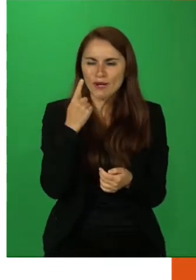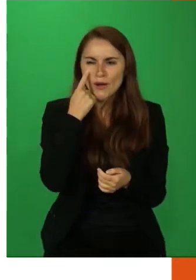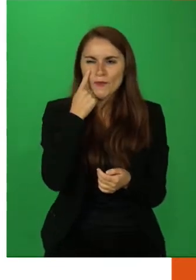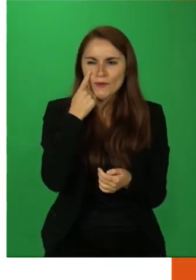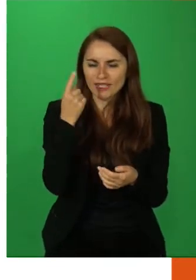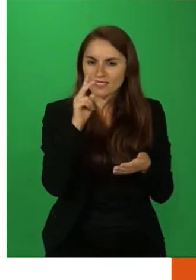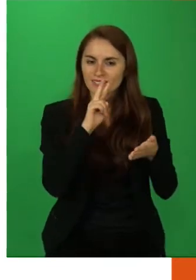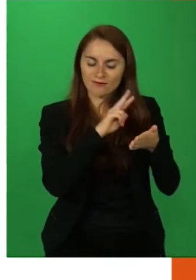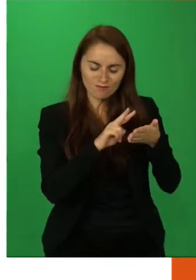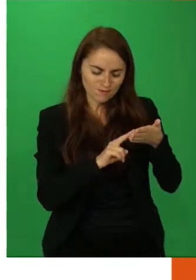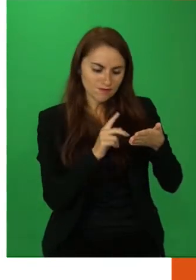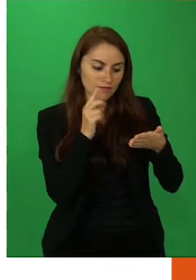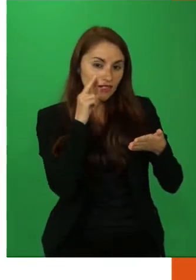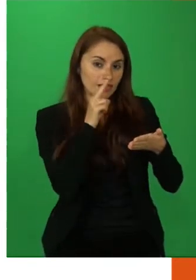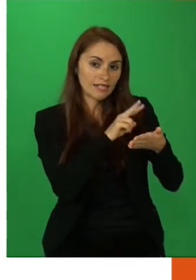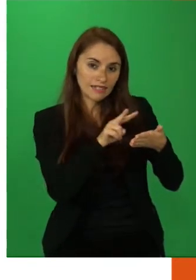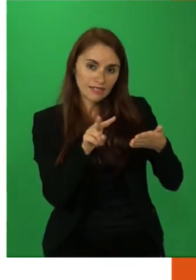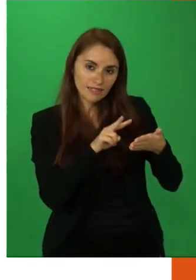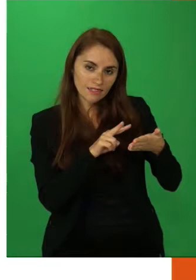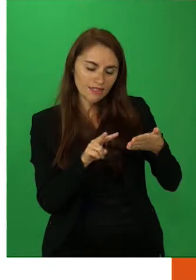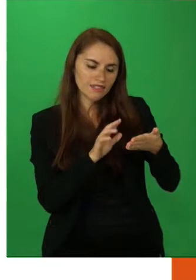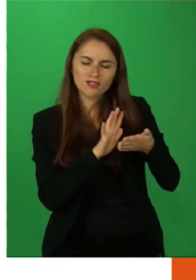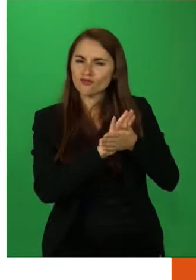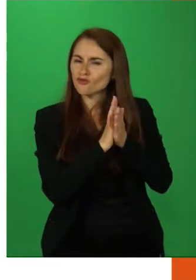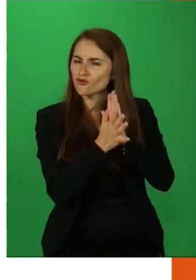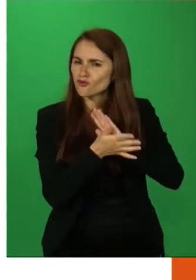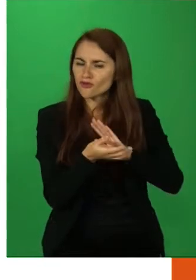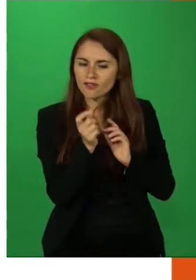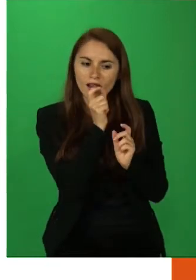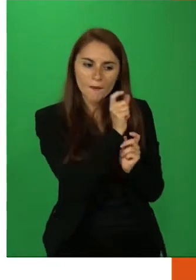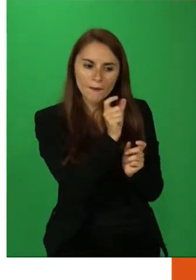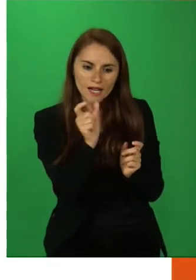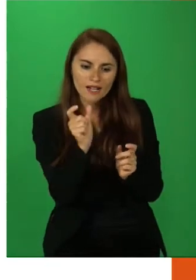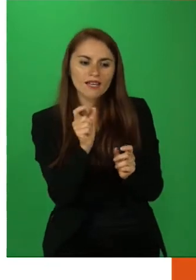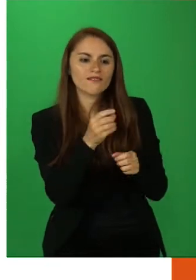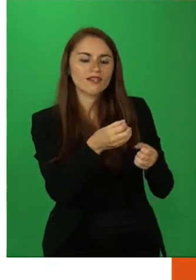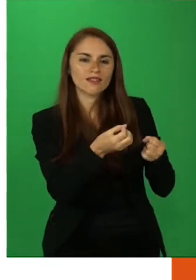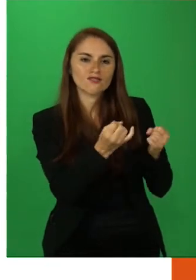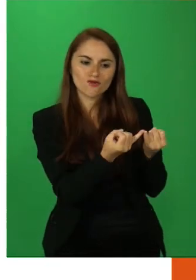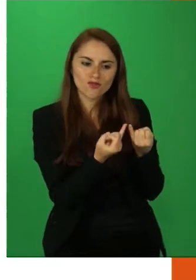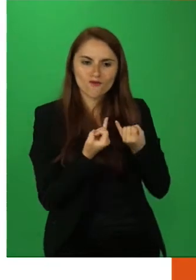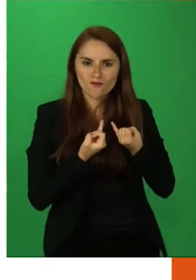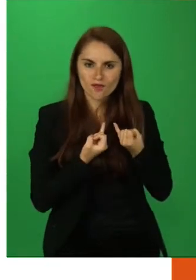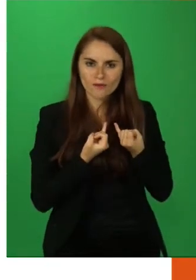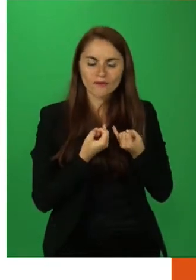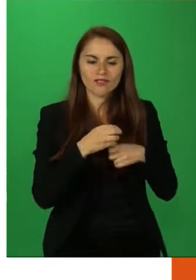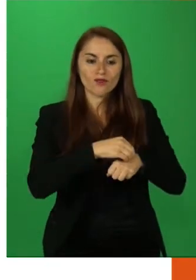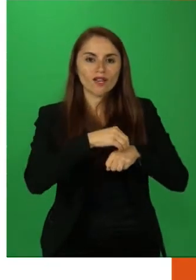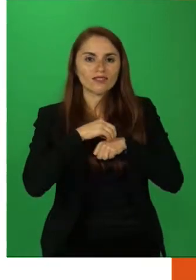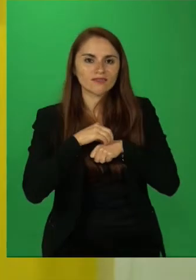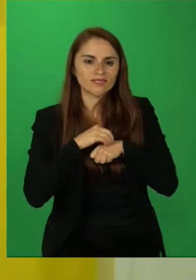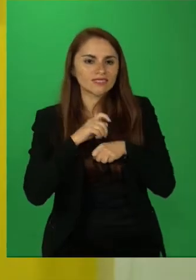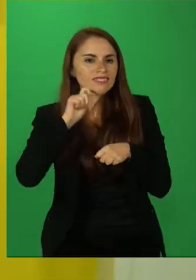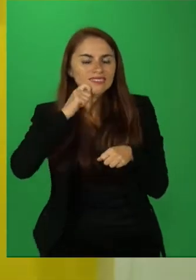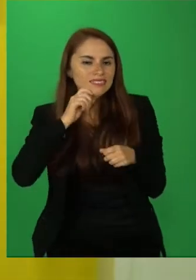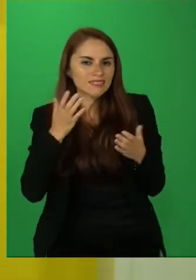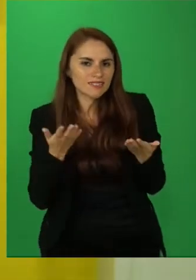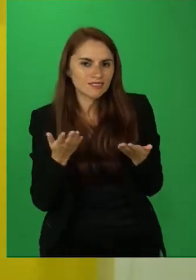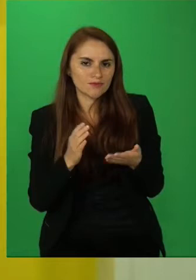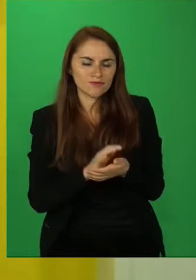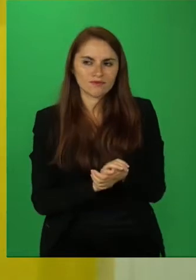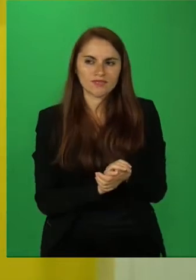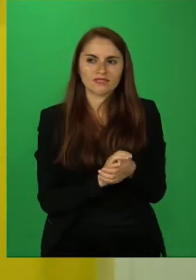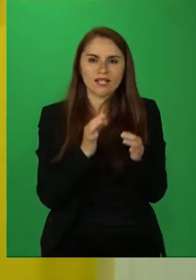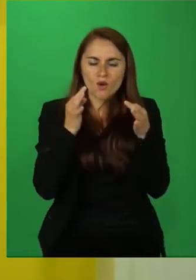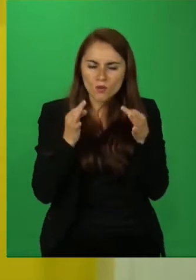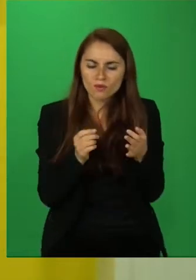les he dicho que todas las palabras no están ahí por casualidad, están medidas,